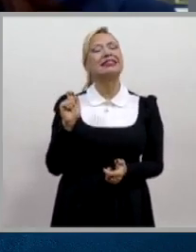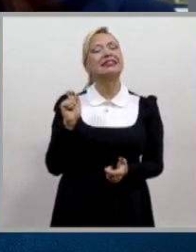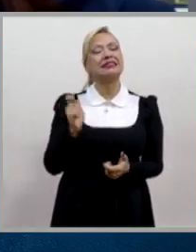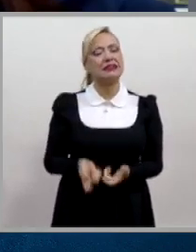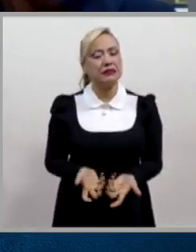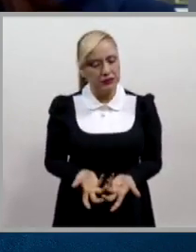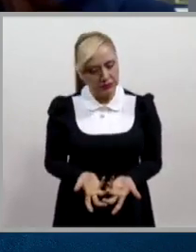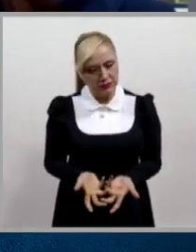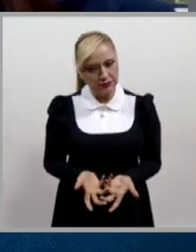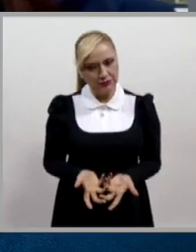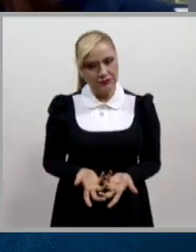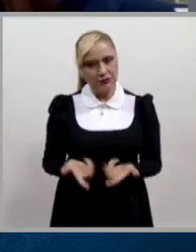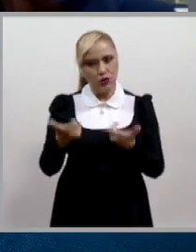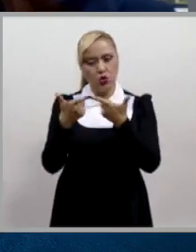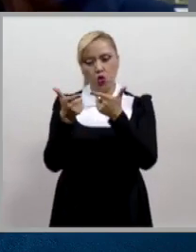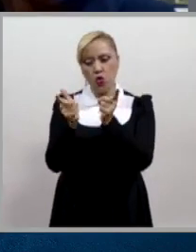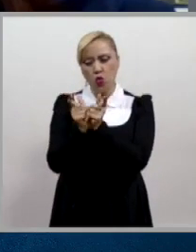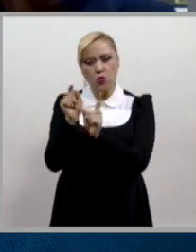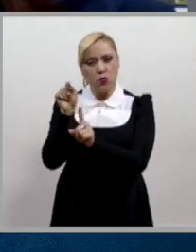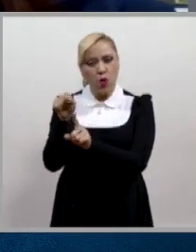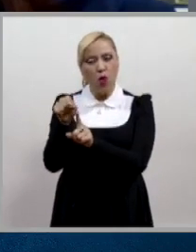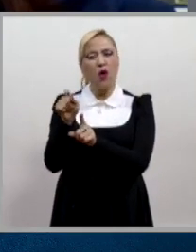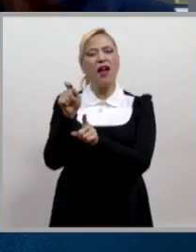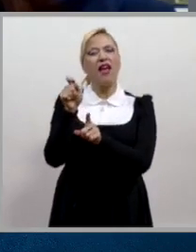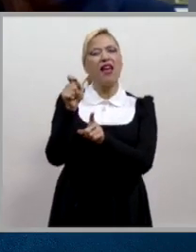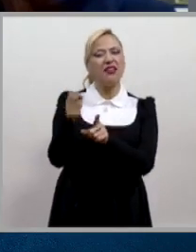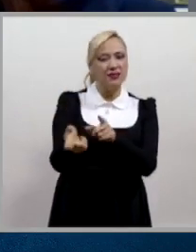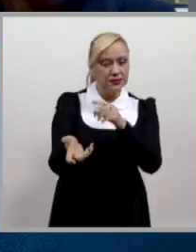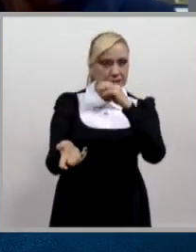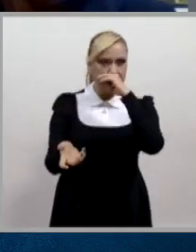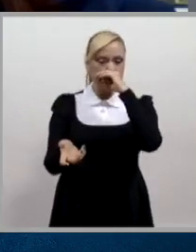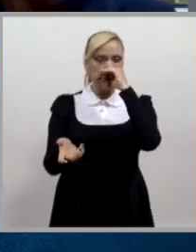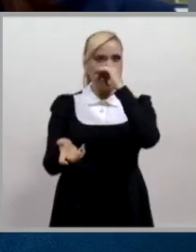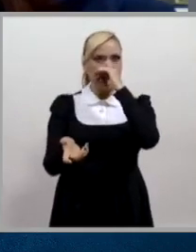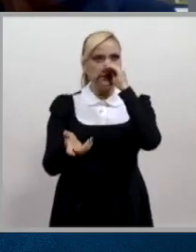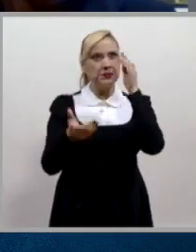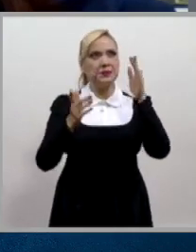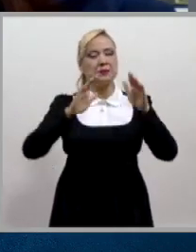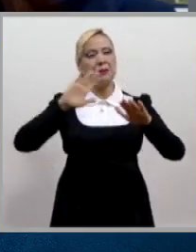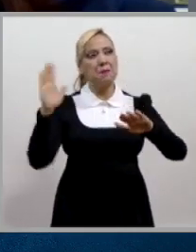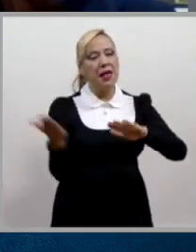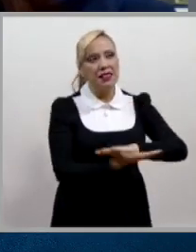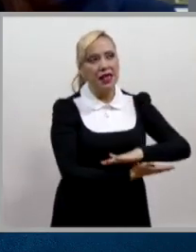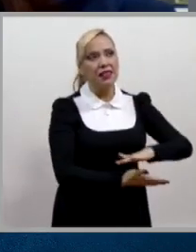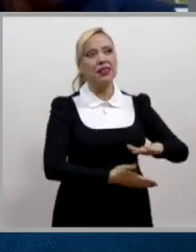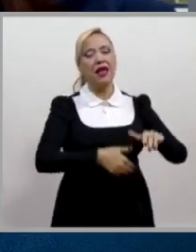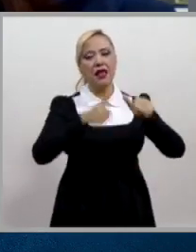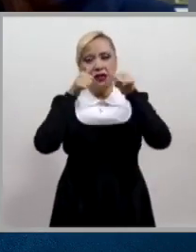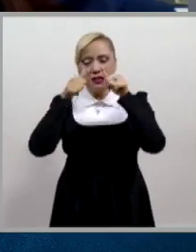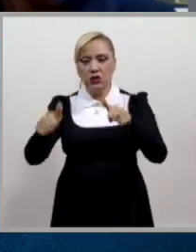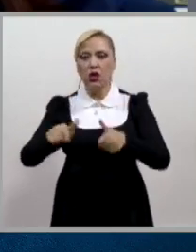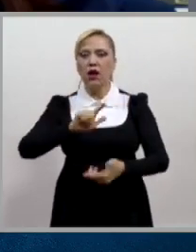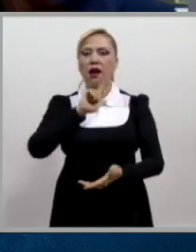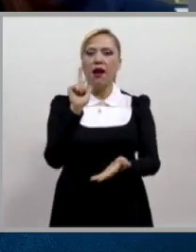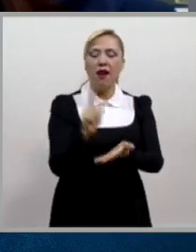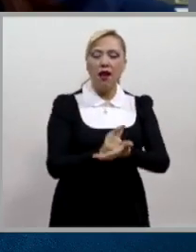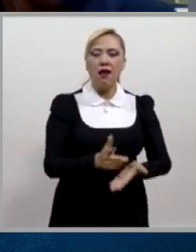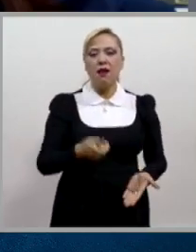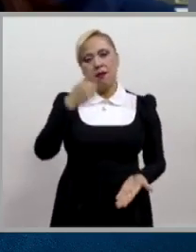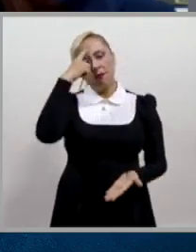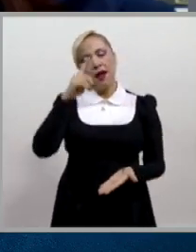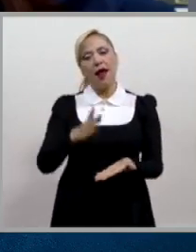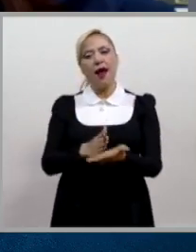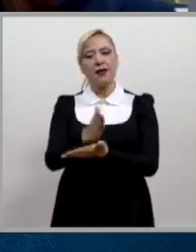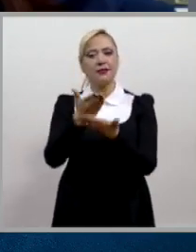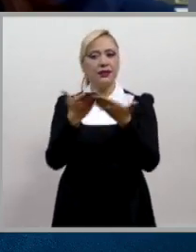especiales? ¿Qué es lo que debe hacer un juez constitucional, jueza constitucional? ¿Qué hay pendientes para la justicia constitucional para darles un